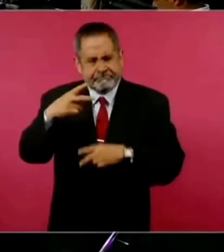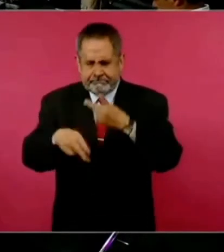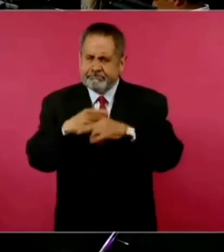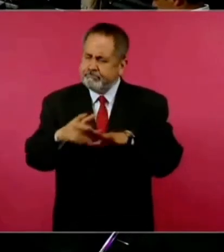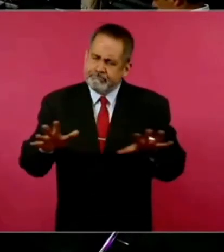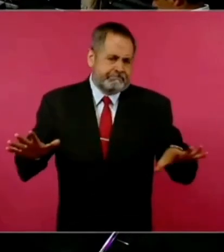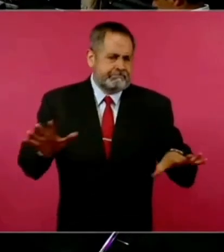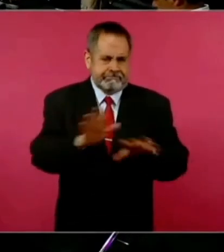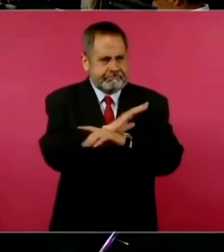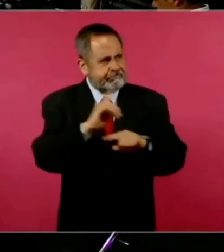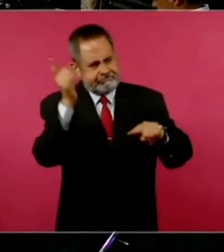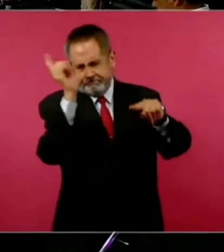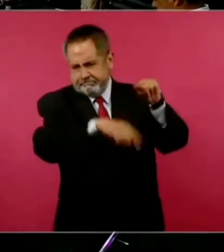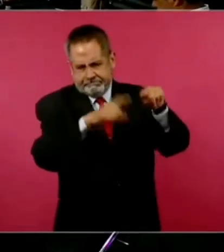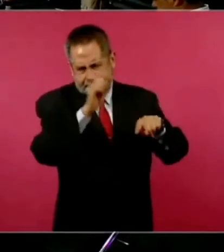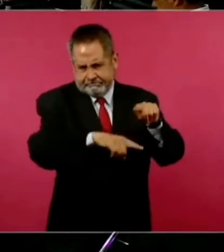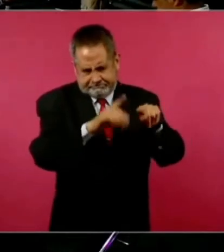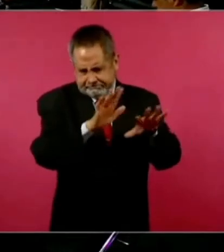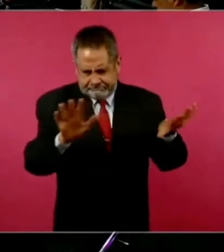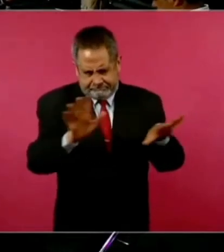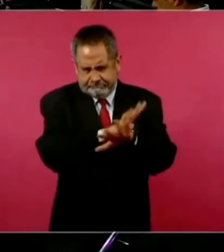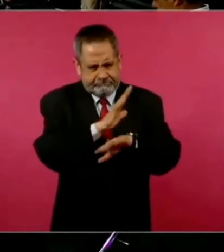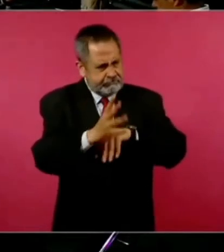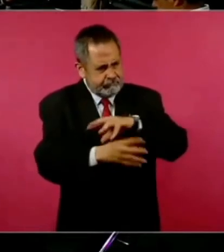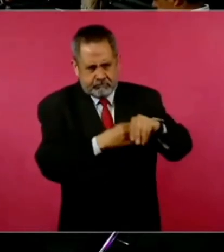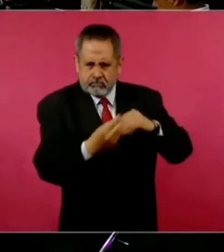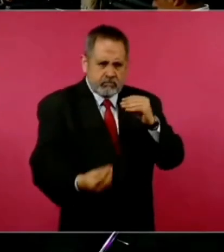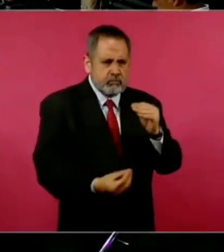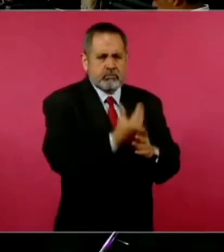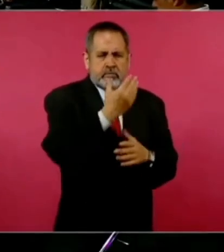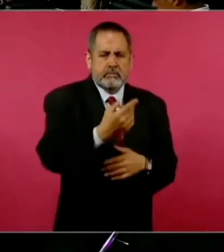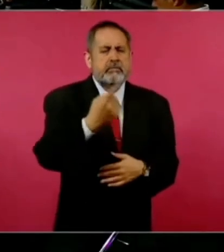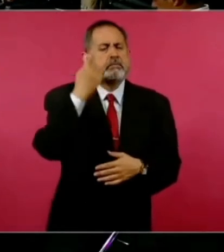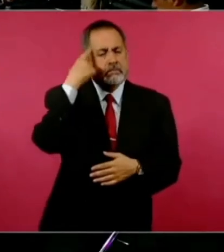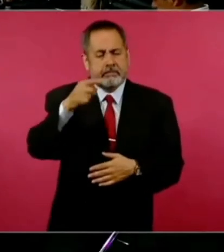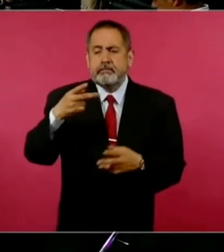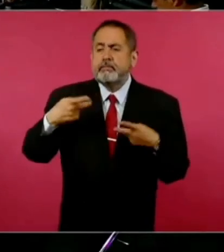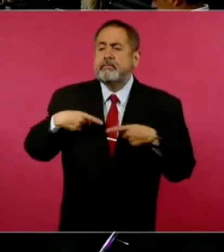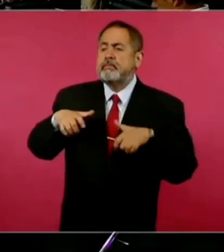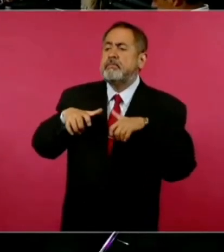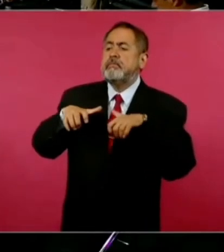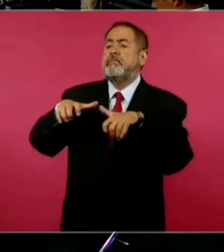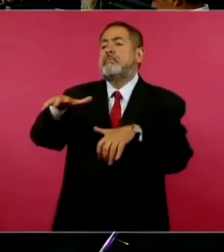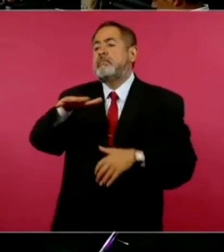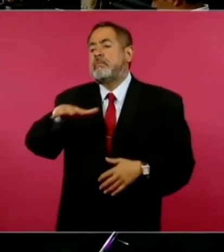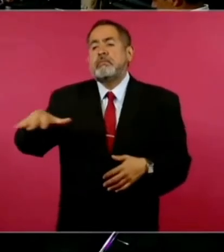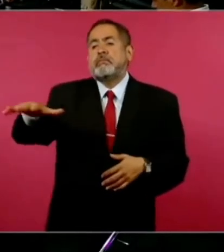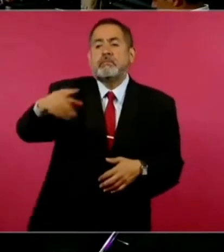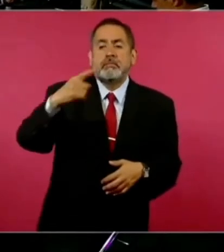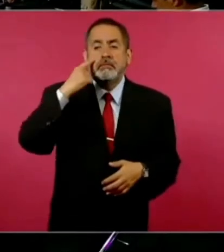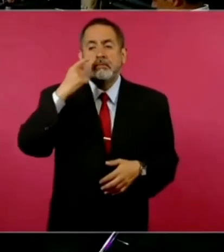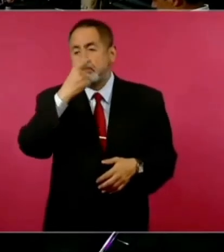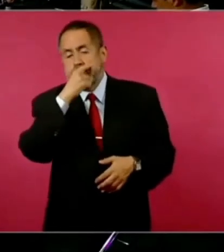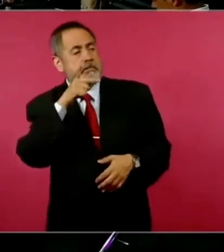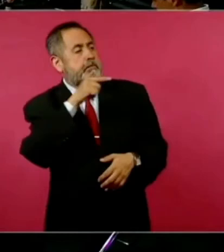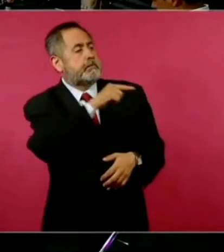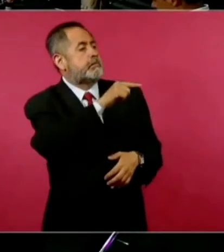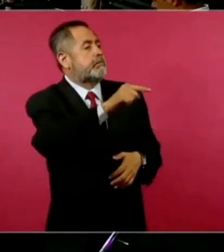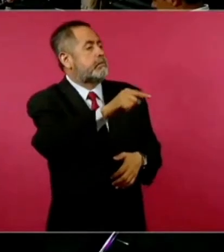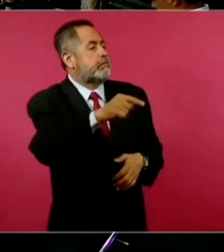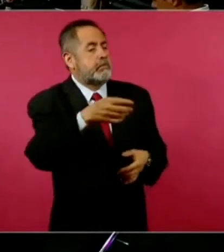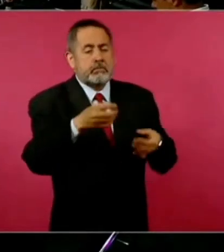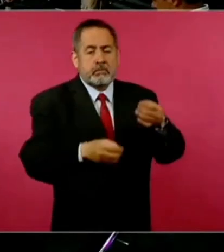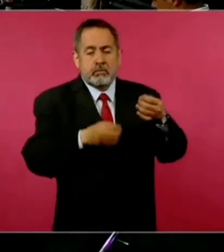vamos a que el pueblo sea el que decida,